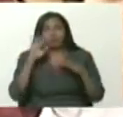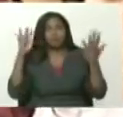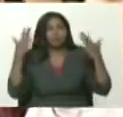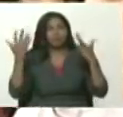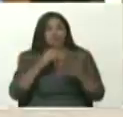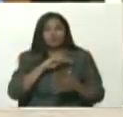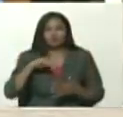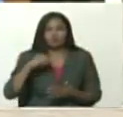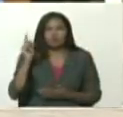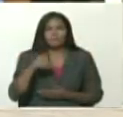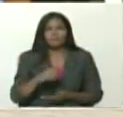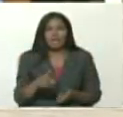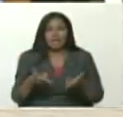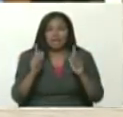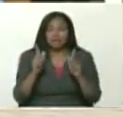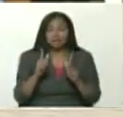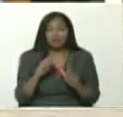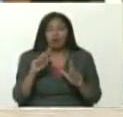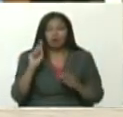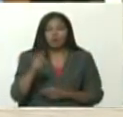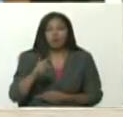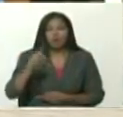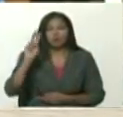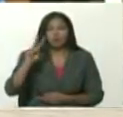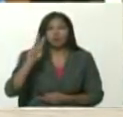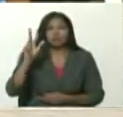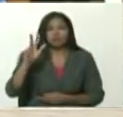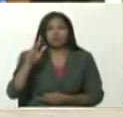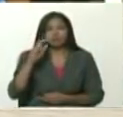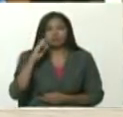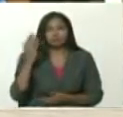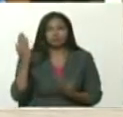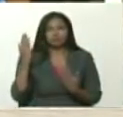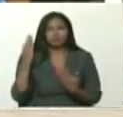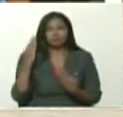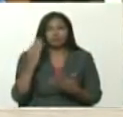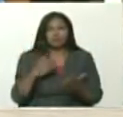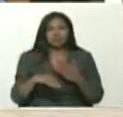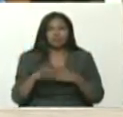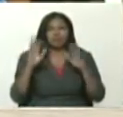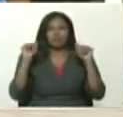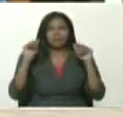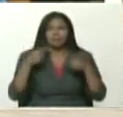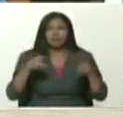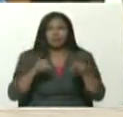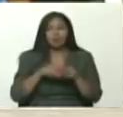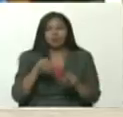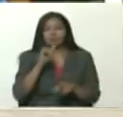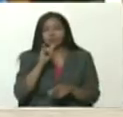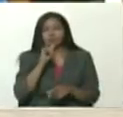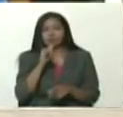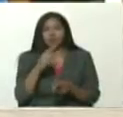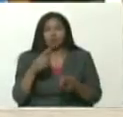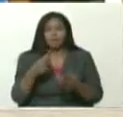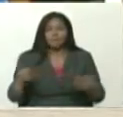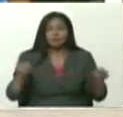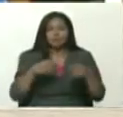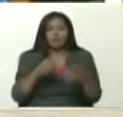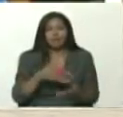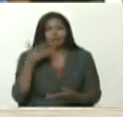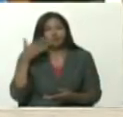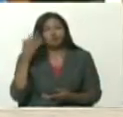aplaudirlos nosotros. ¿Están listos? A la una, a las dos, a las tres. Así vamos a despedir con música de orgullo